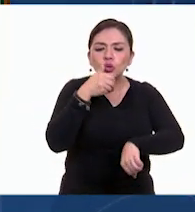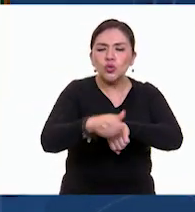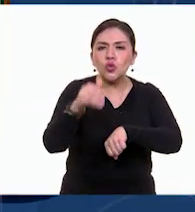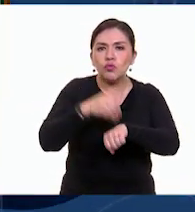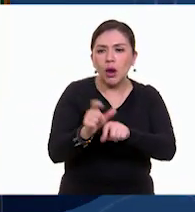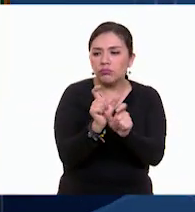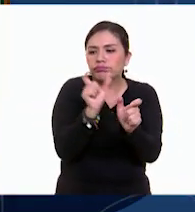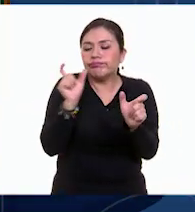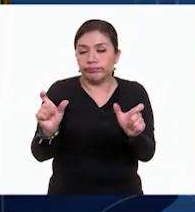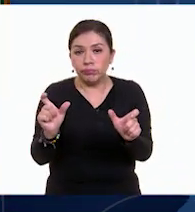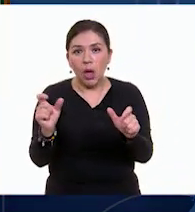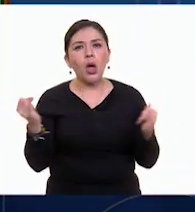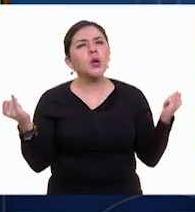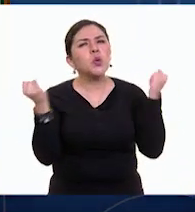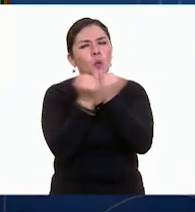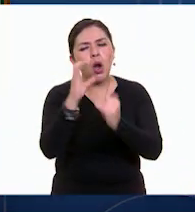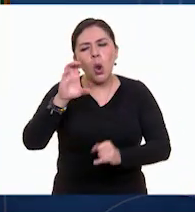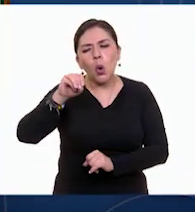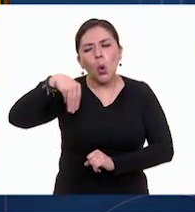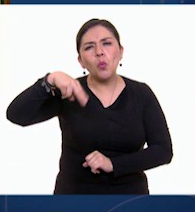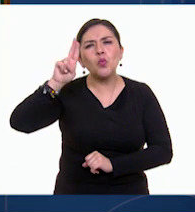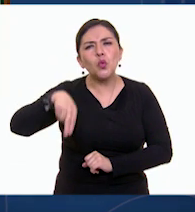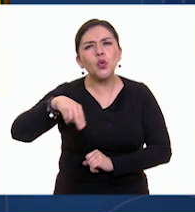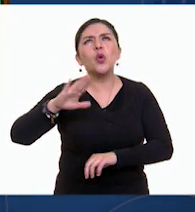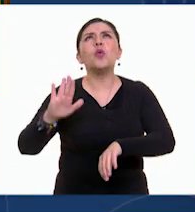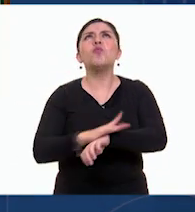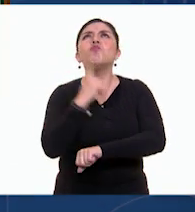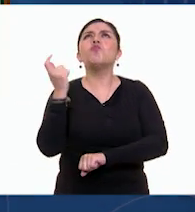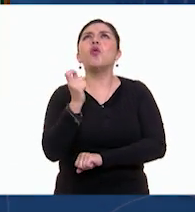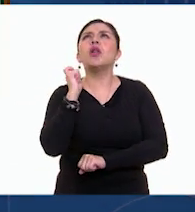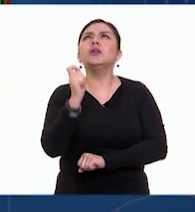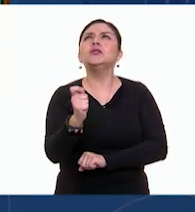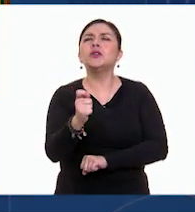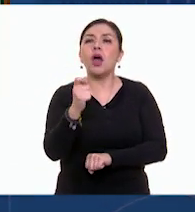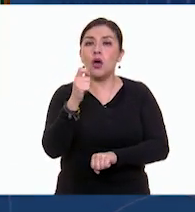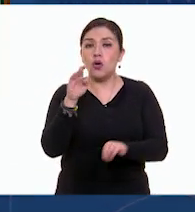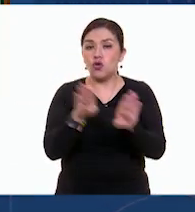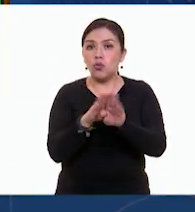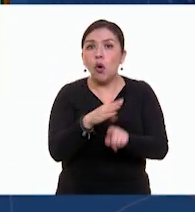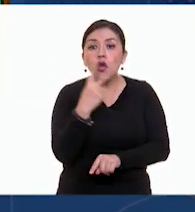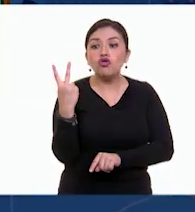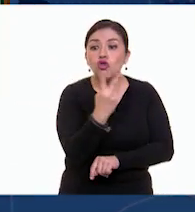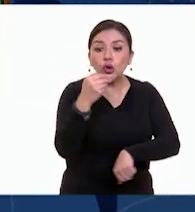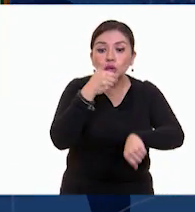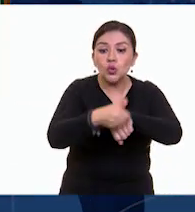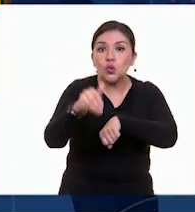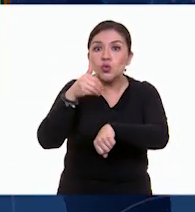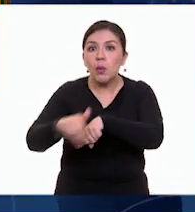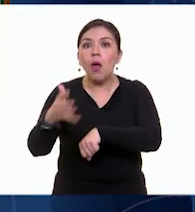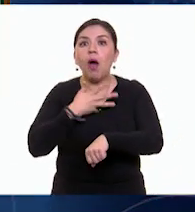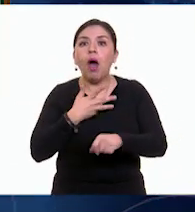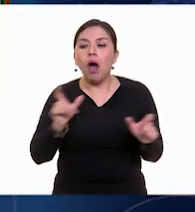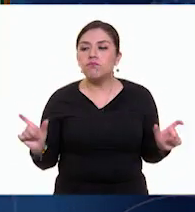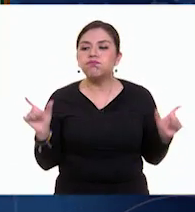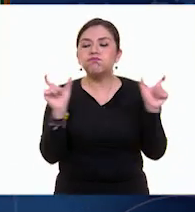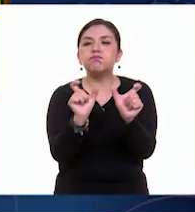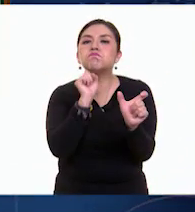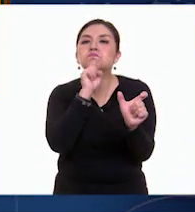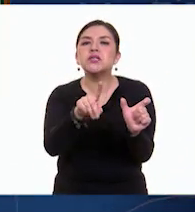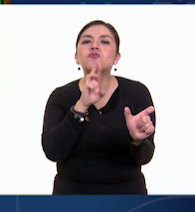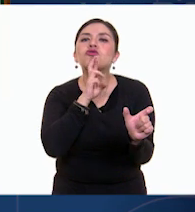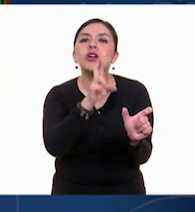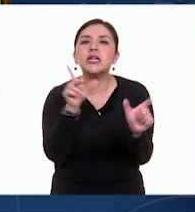y comunes, pues porque son múltiplos de los dos números, es decir, se encuentran en los